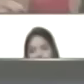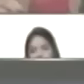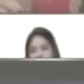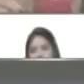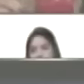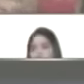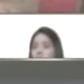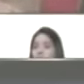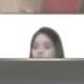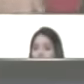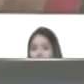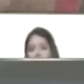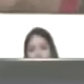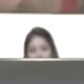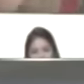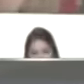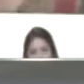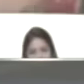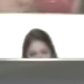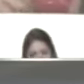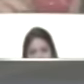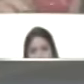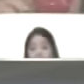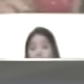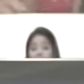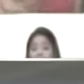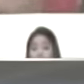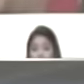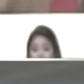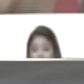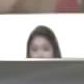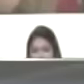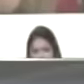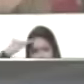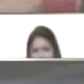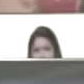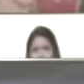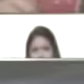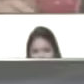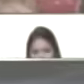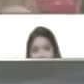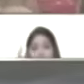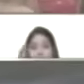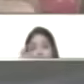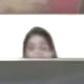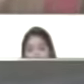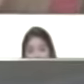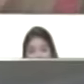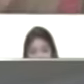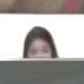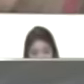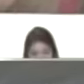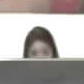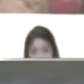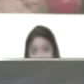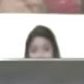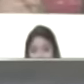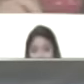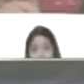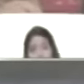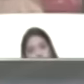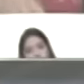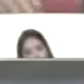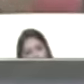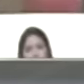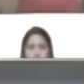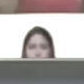los internos que están en las letras. Hay una agrupación de parada compuesta por 50 internos. Hay otros que están